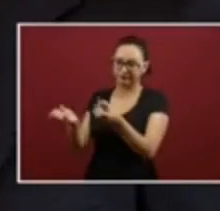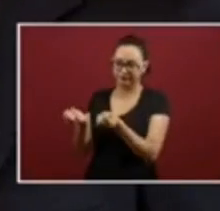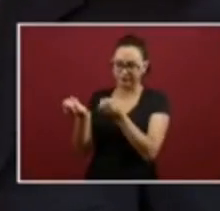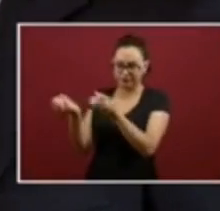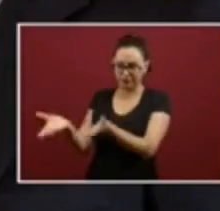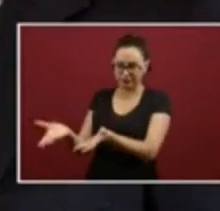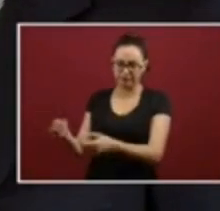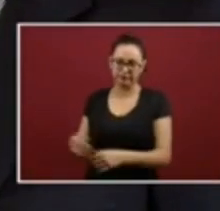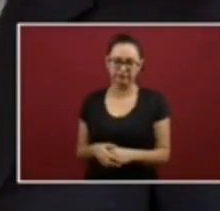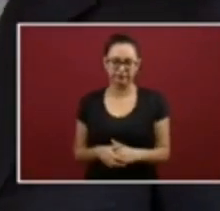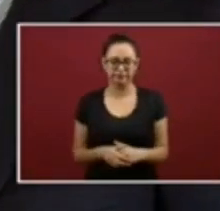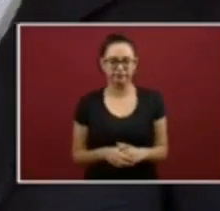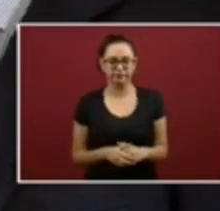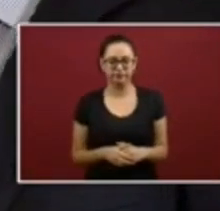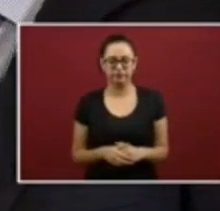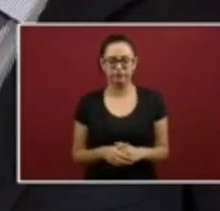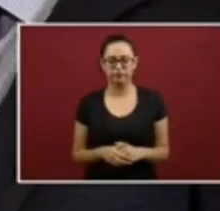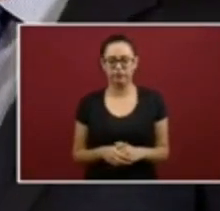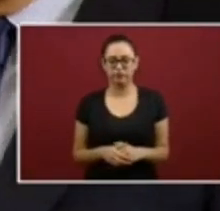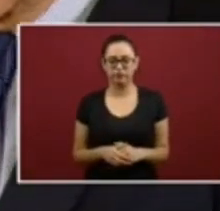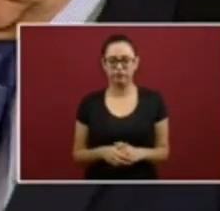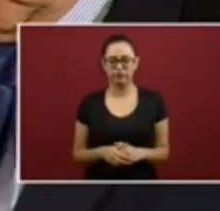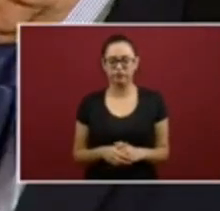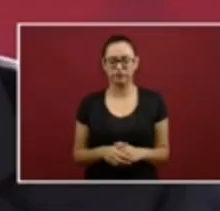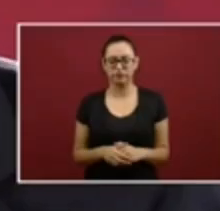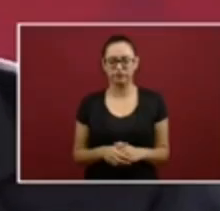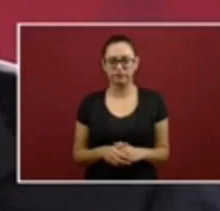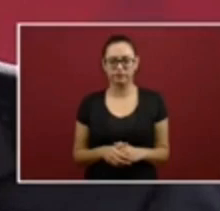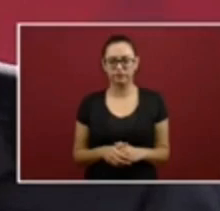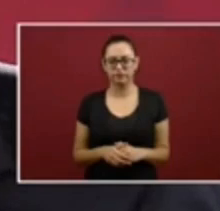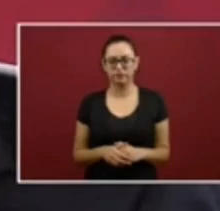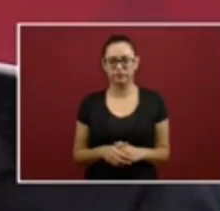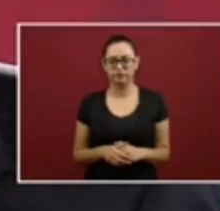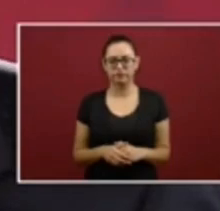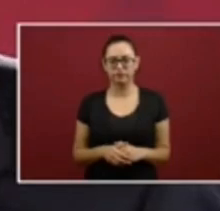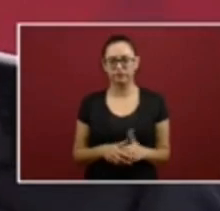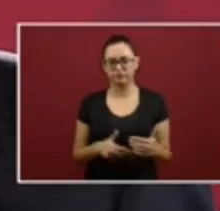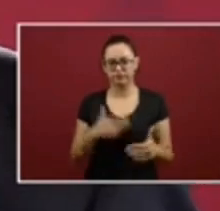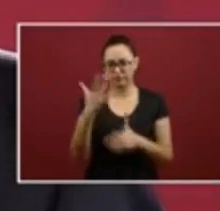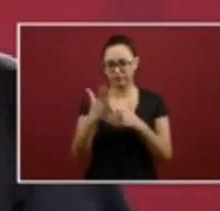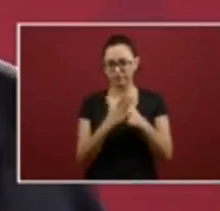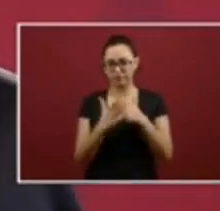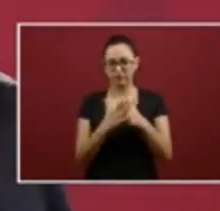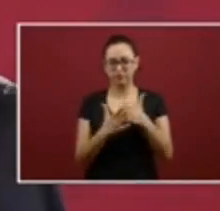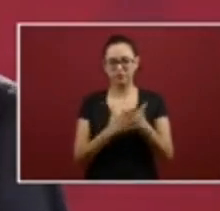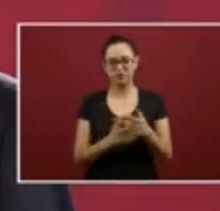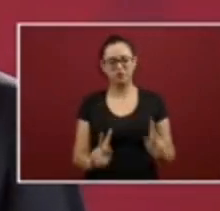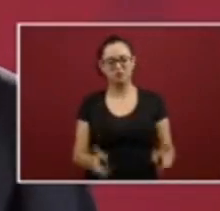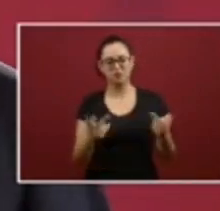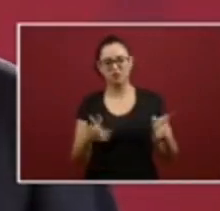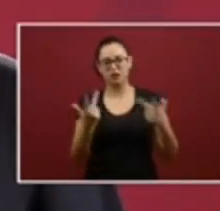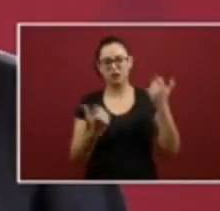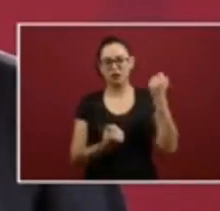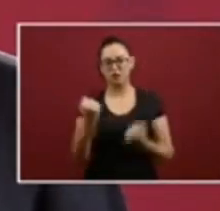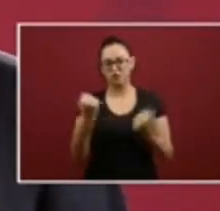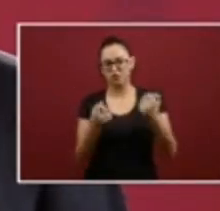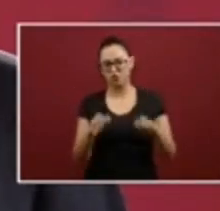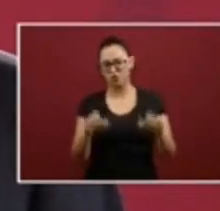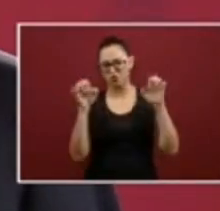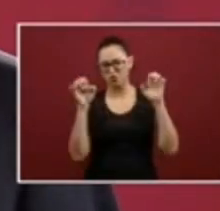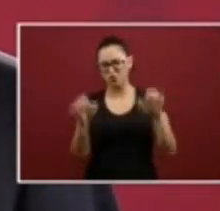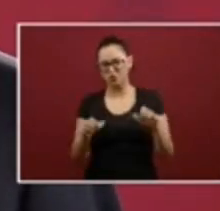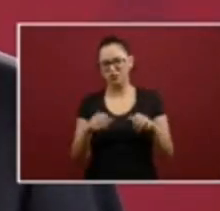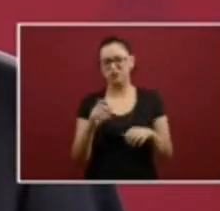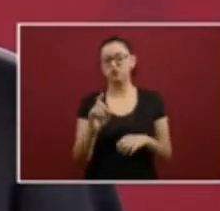Vamos a tener una primera subasta de vehículos de lujo